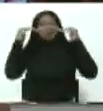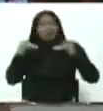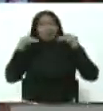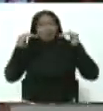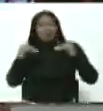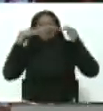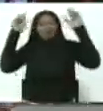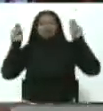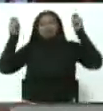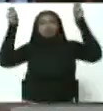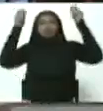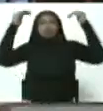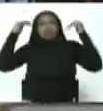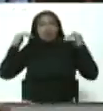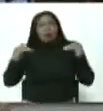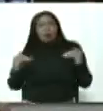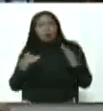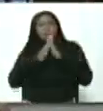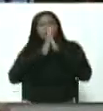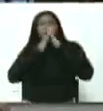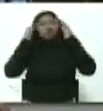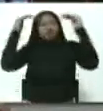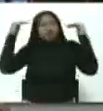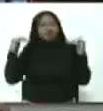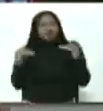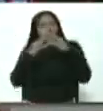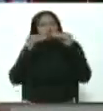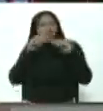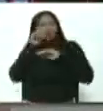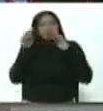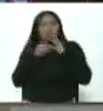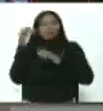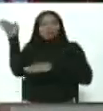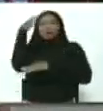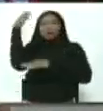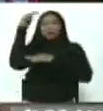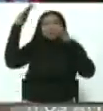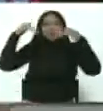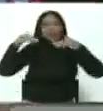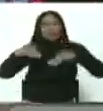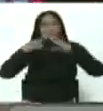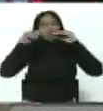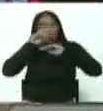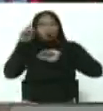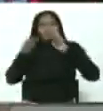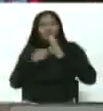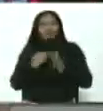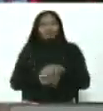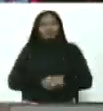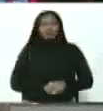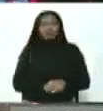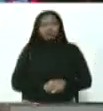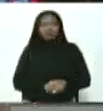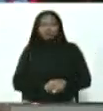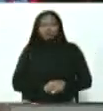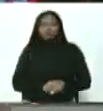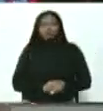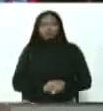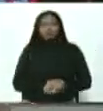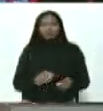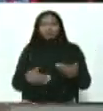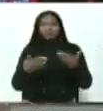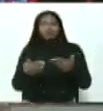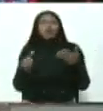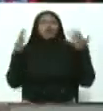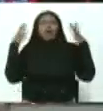pancartas, todas. Baja todas las pancartas, todas las banderas, bájalas todas. Vamos a darle un fuerte aplauso